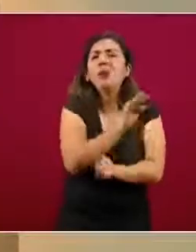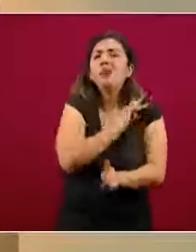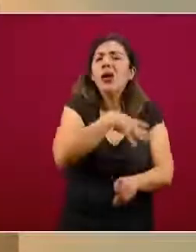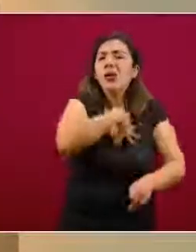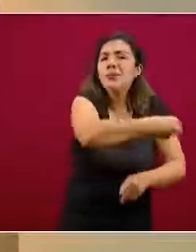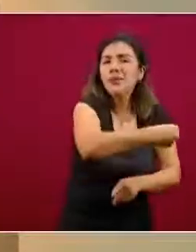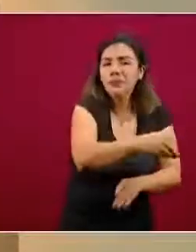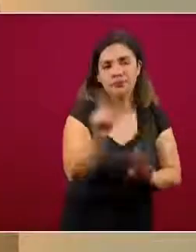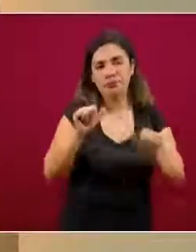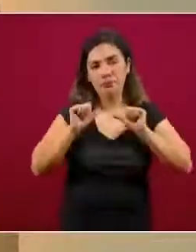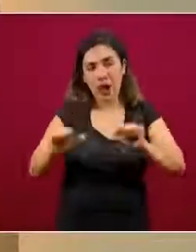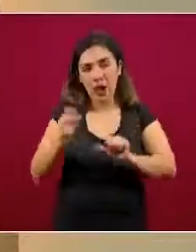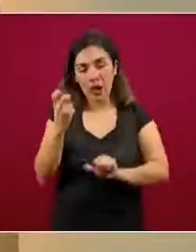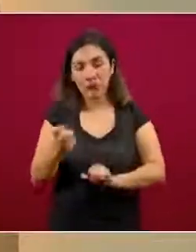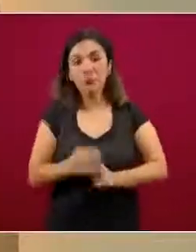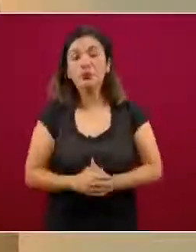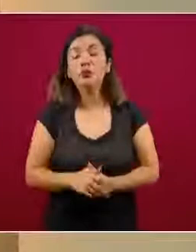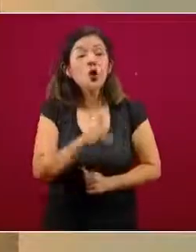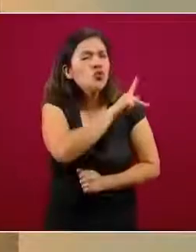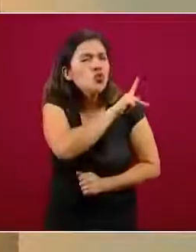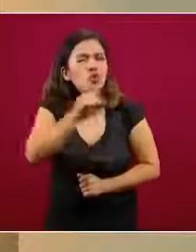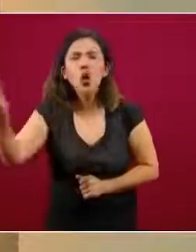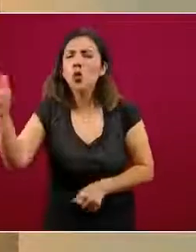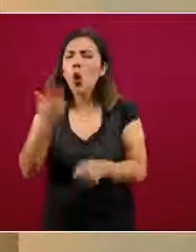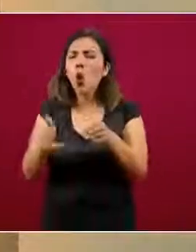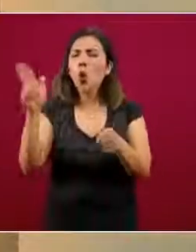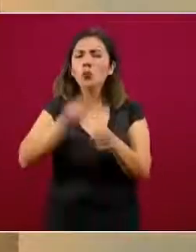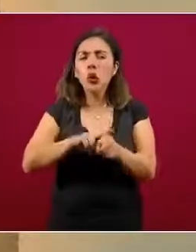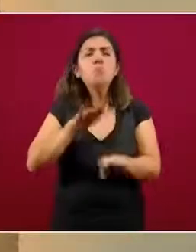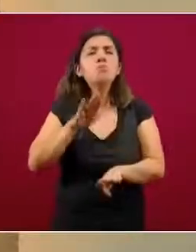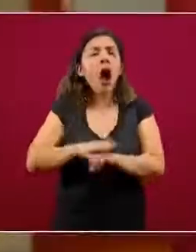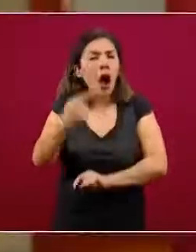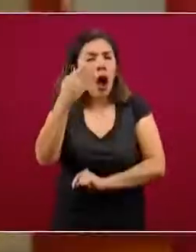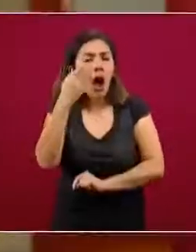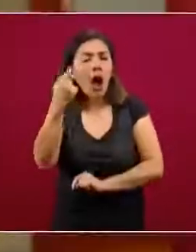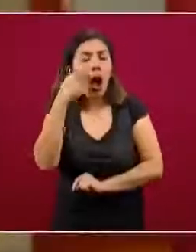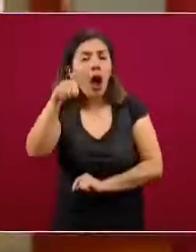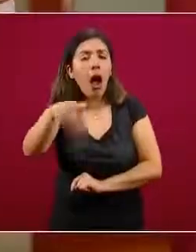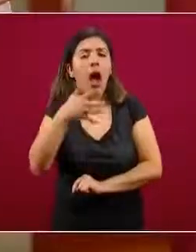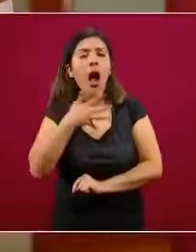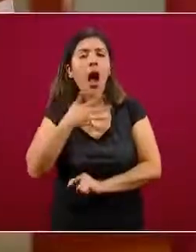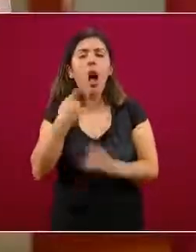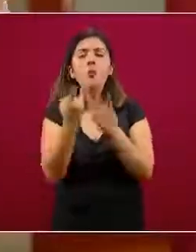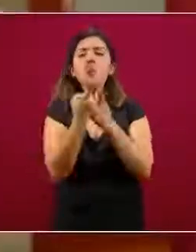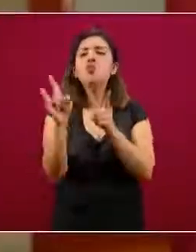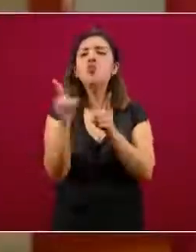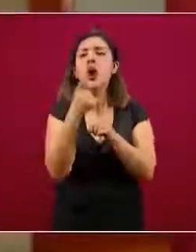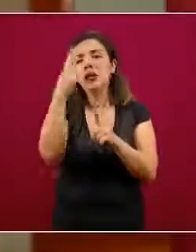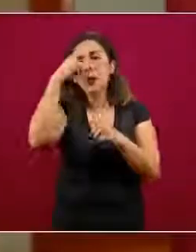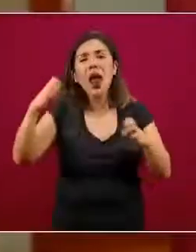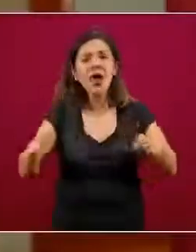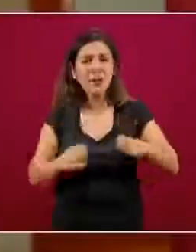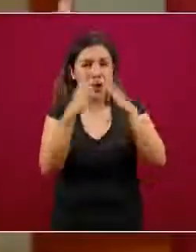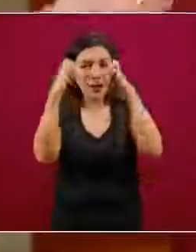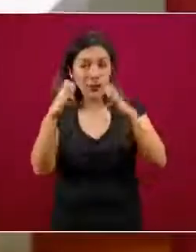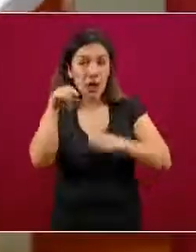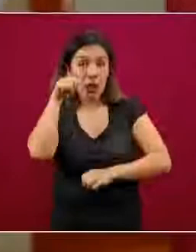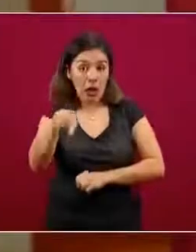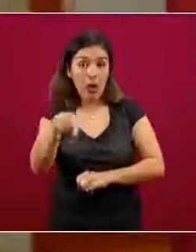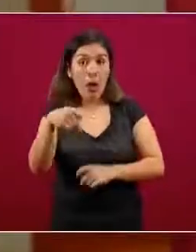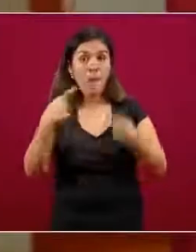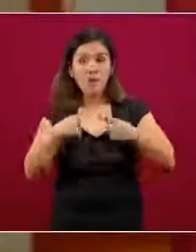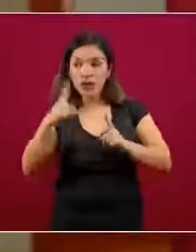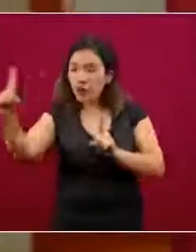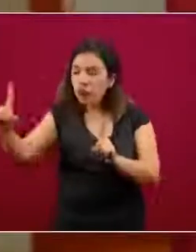al servicio de urgencias. En todos nuestros hospitales, la mayor parte de ellos tienen una puerta de emergencia. Entonces, por allá es donde